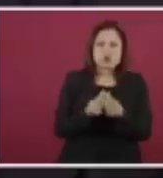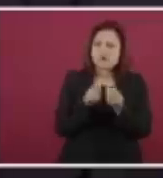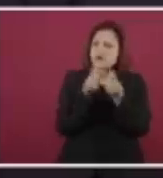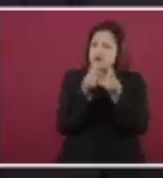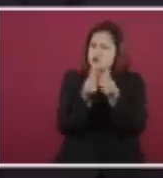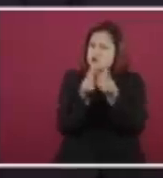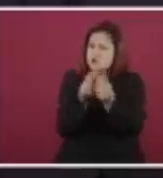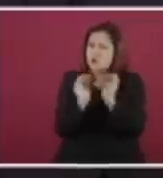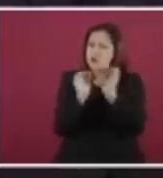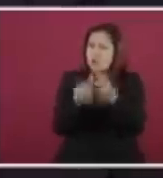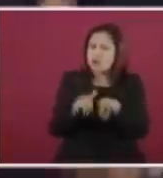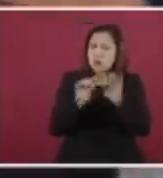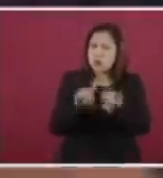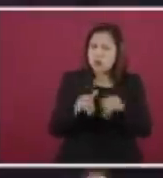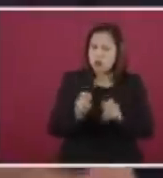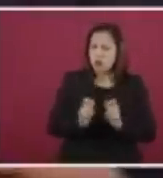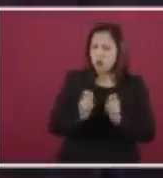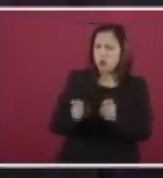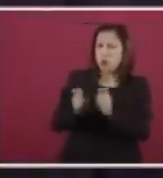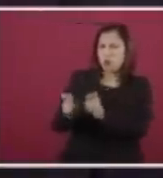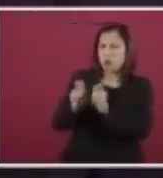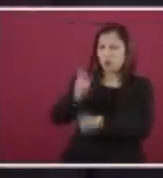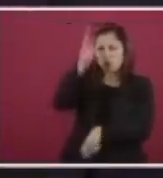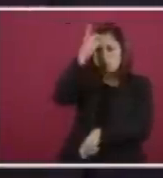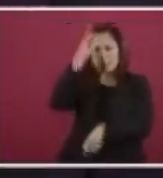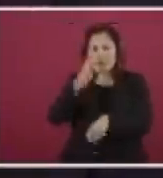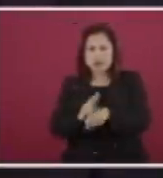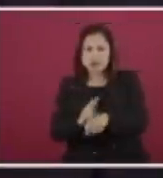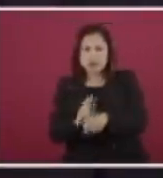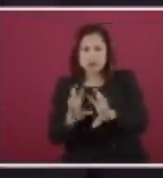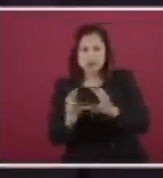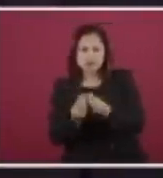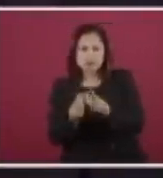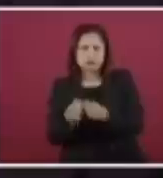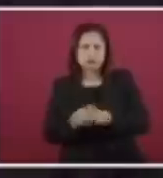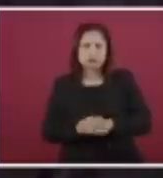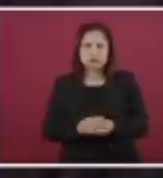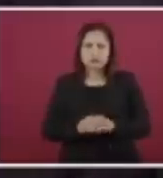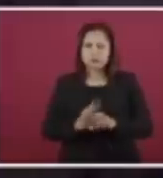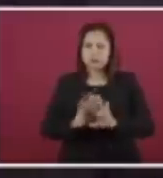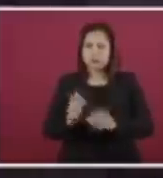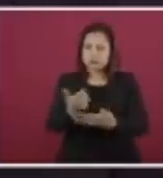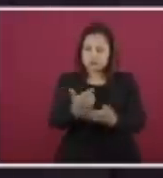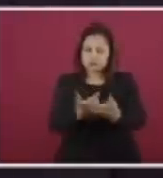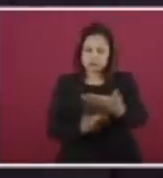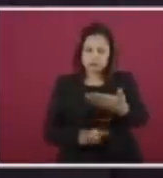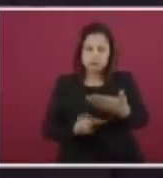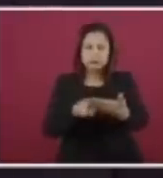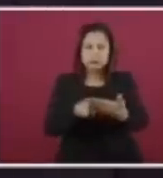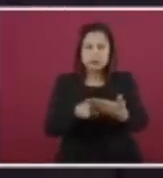resulta que hicimos la revisión y están ocupadas,